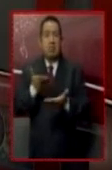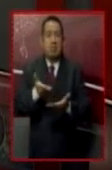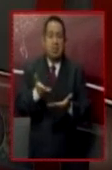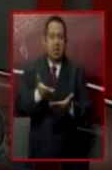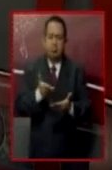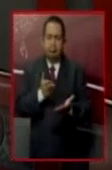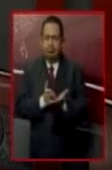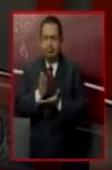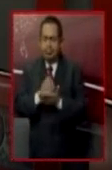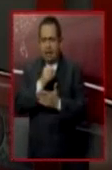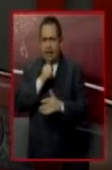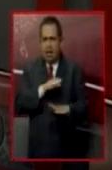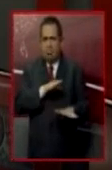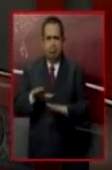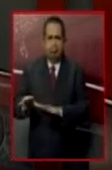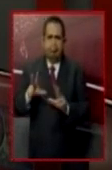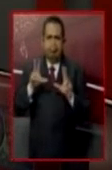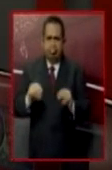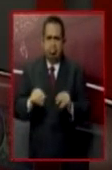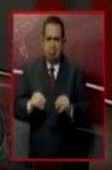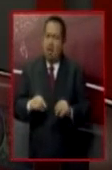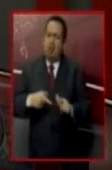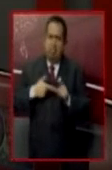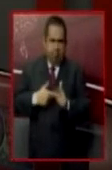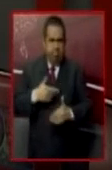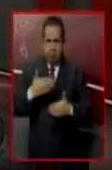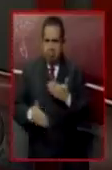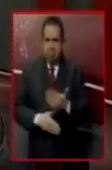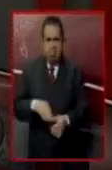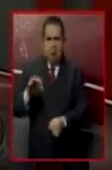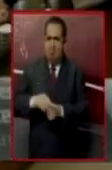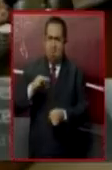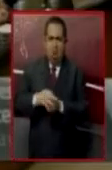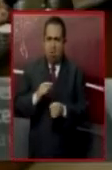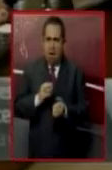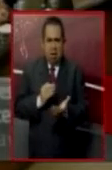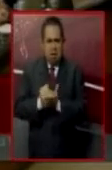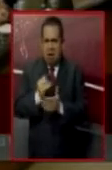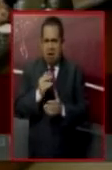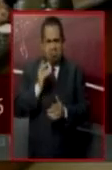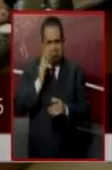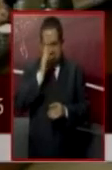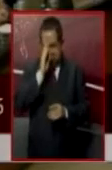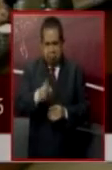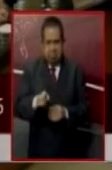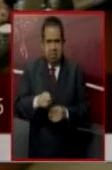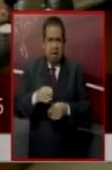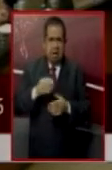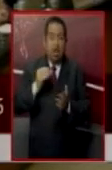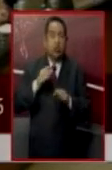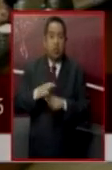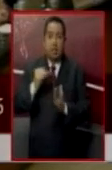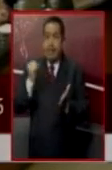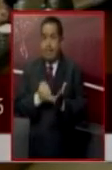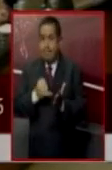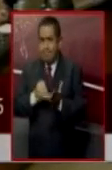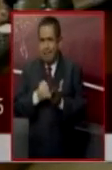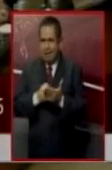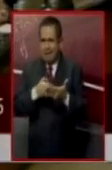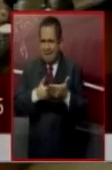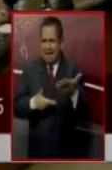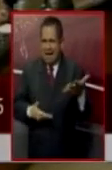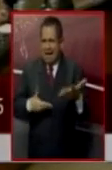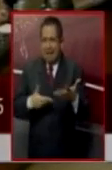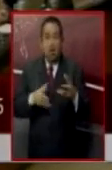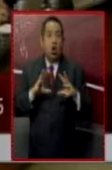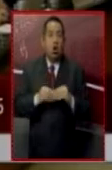reservas presentadas ante el Pleno, por lo que se procedió a la votación nominal ya de la miscelánea fiscal en su conjunto,